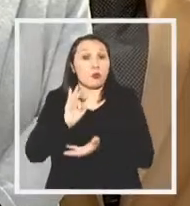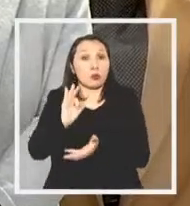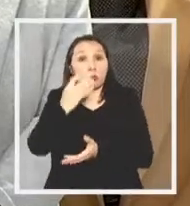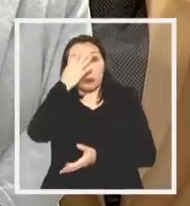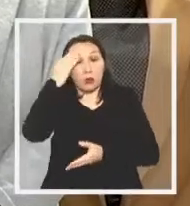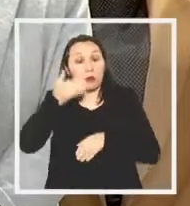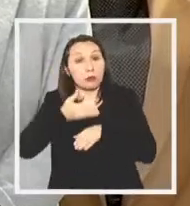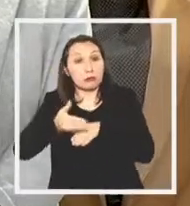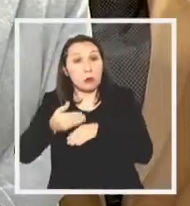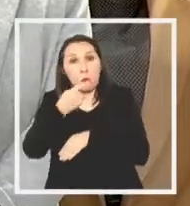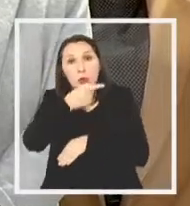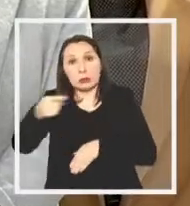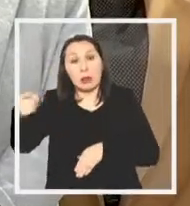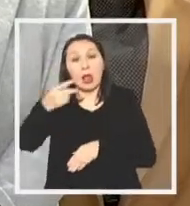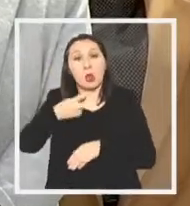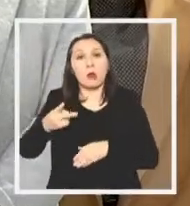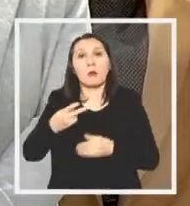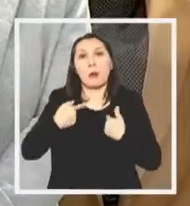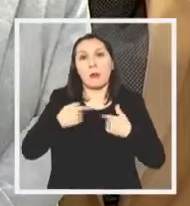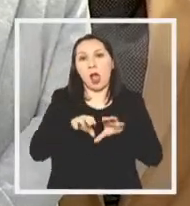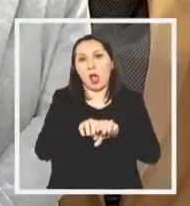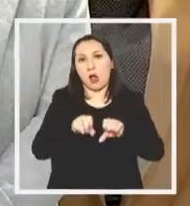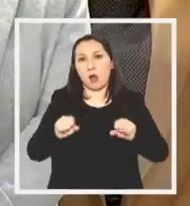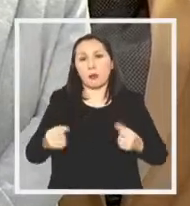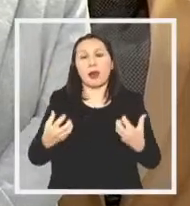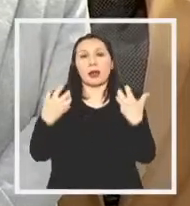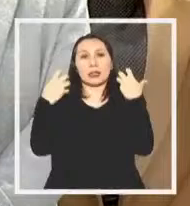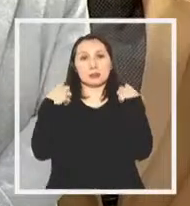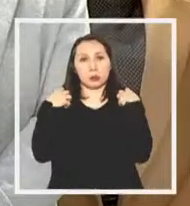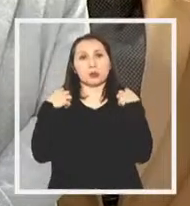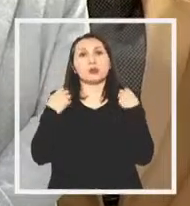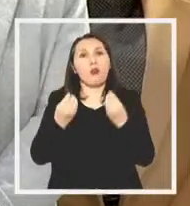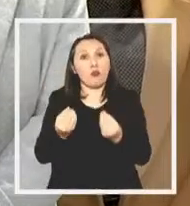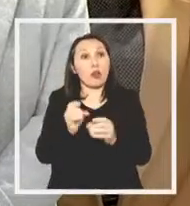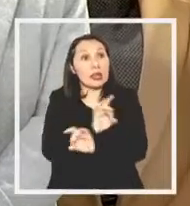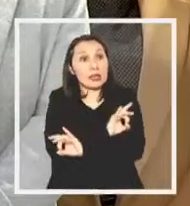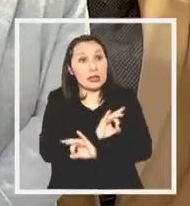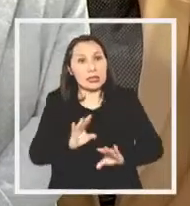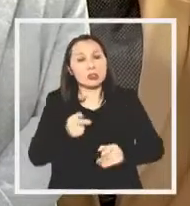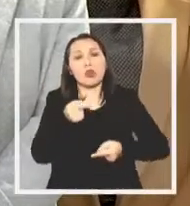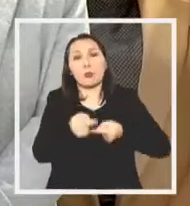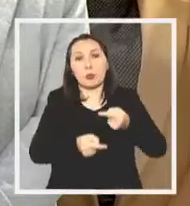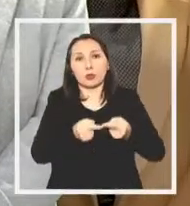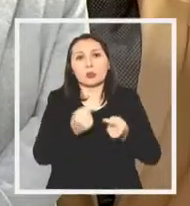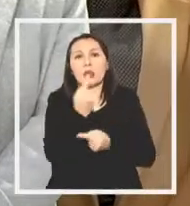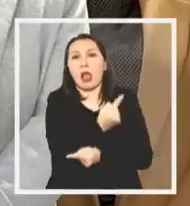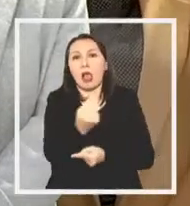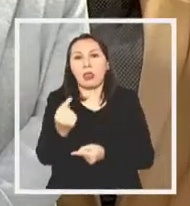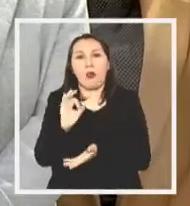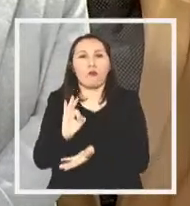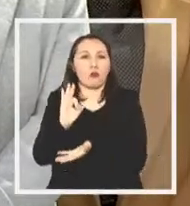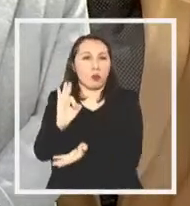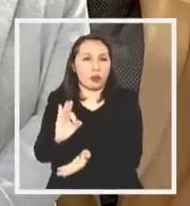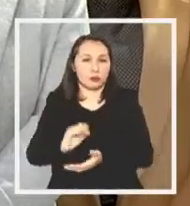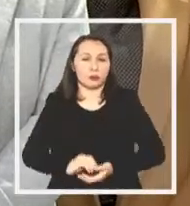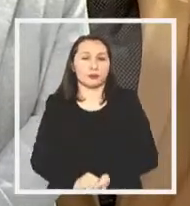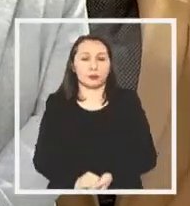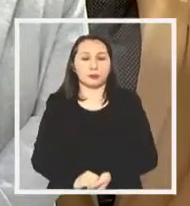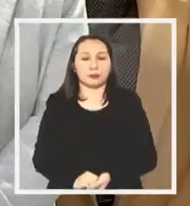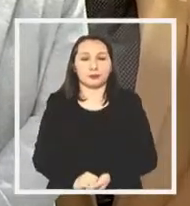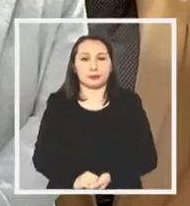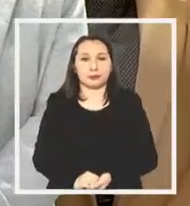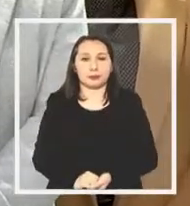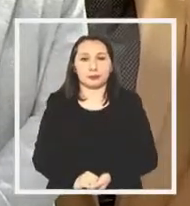una o dos semanas eso va a ser más bien por mi compromiso de responsabilidad y ahora buen término el proceso de cada una de las fundaciones